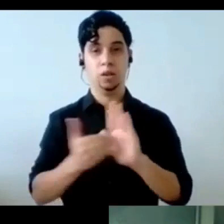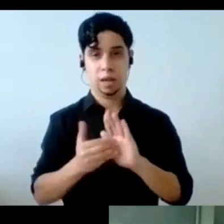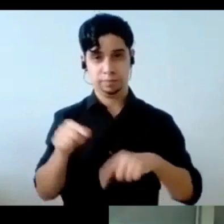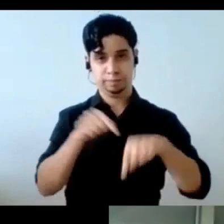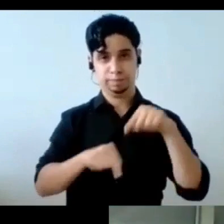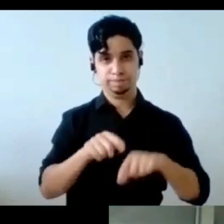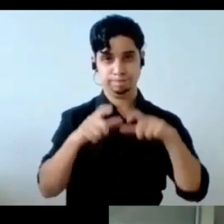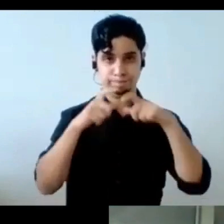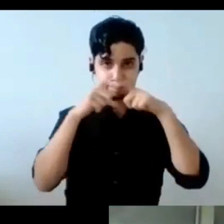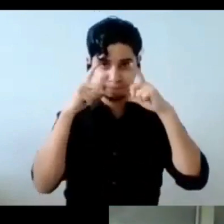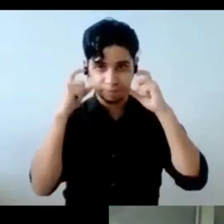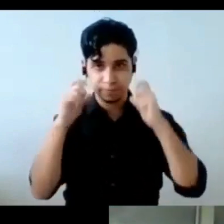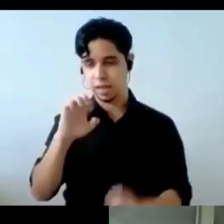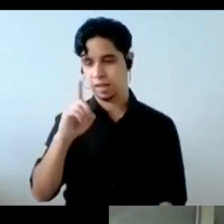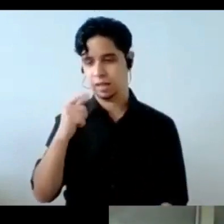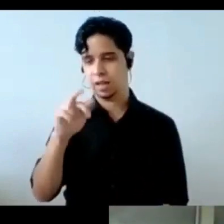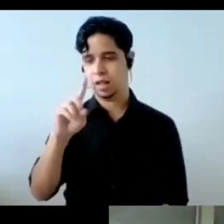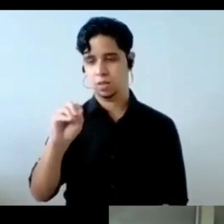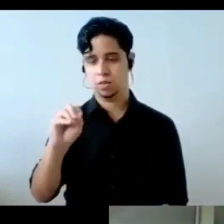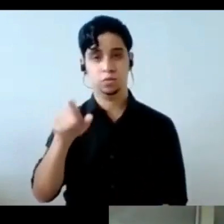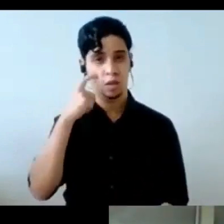de Edgardo Cortés, si se fijan,